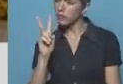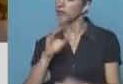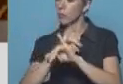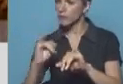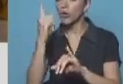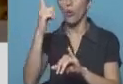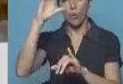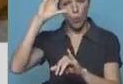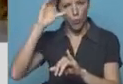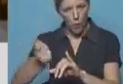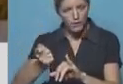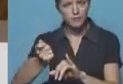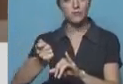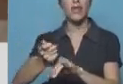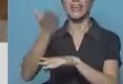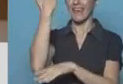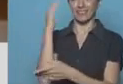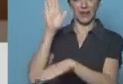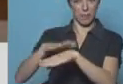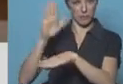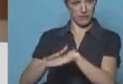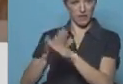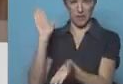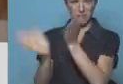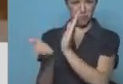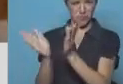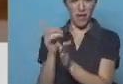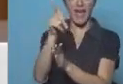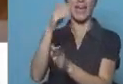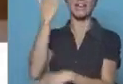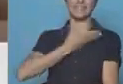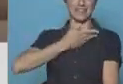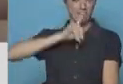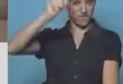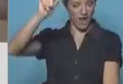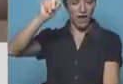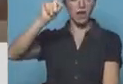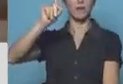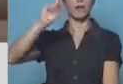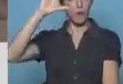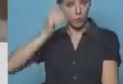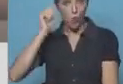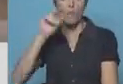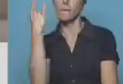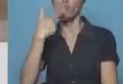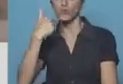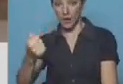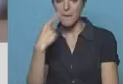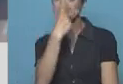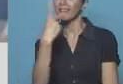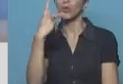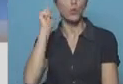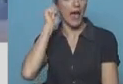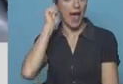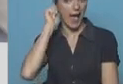fue condenado por delitos de lesa humanidad en Santa Fe, el doctor Brusa, que también fue muy conocido el caso, 21 años,